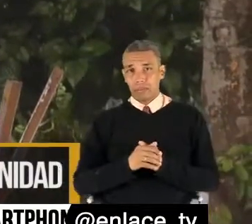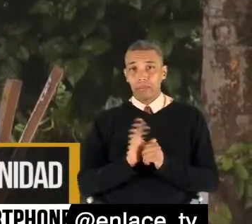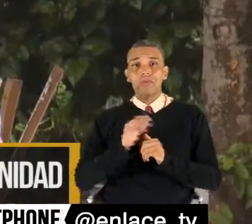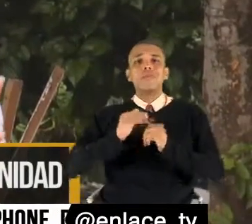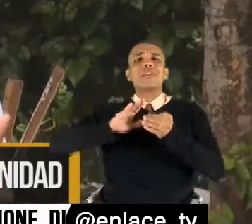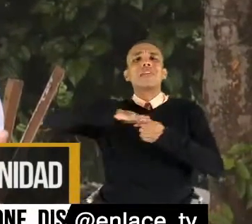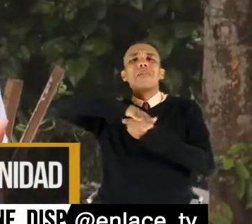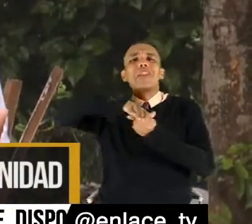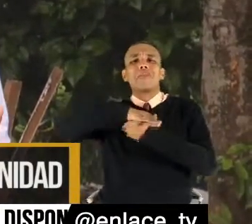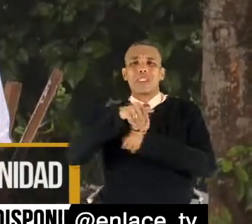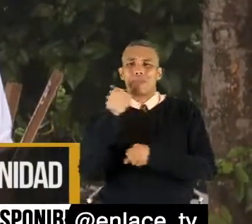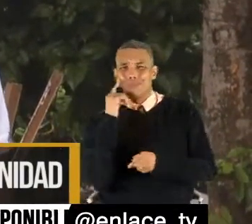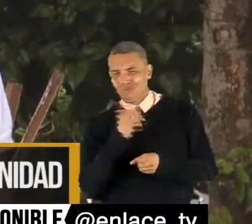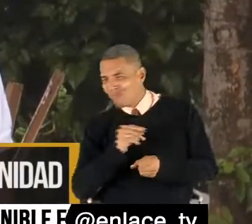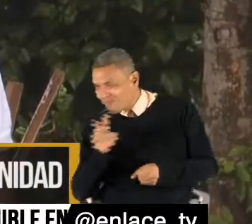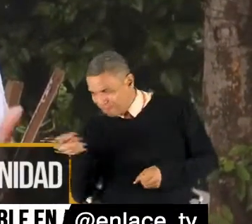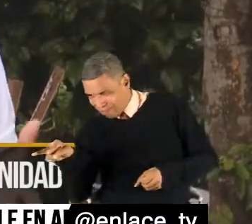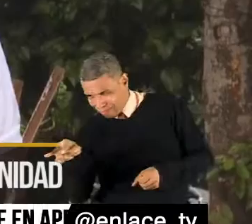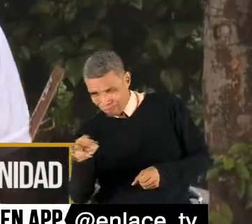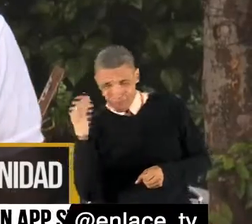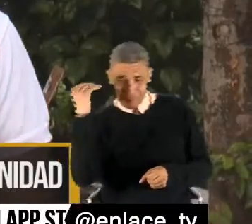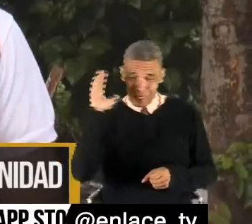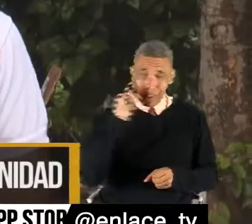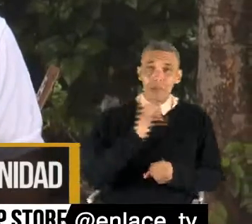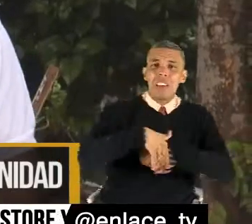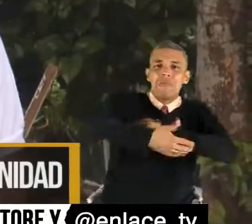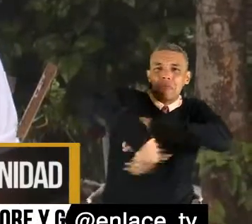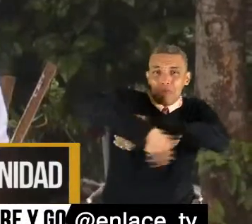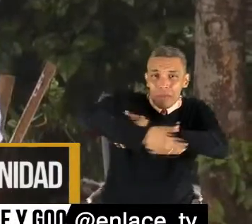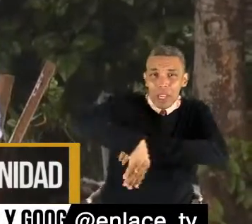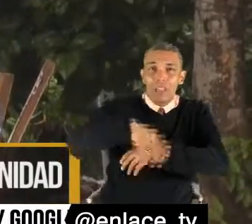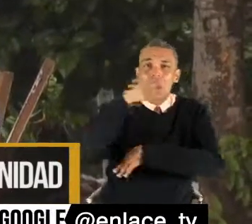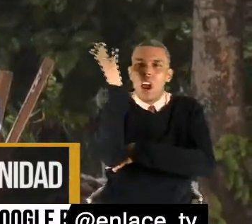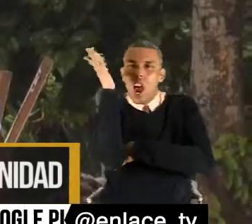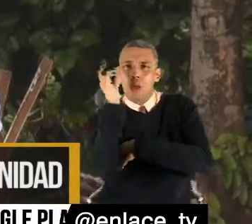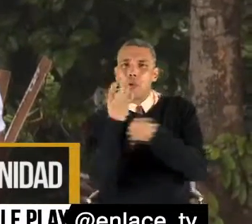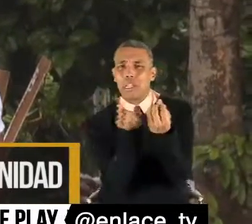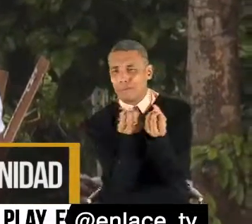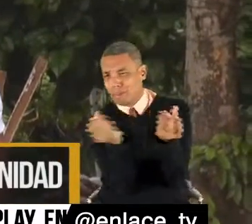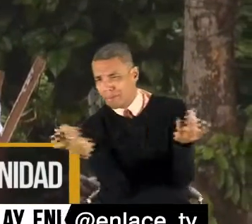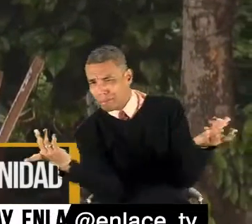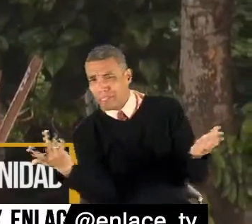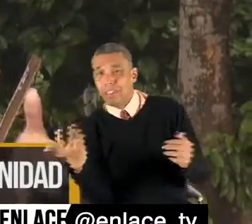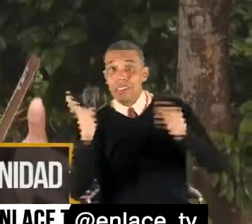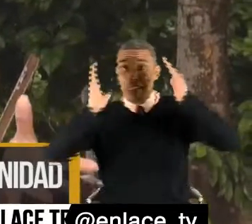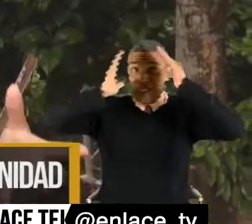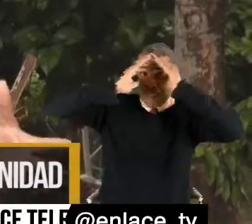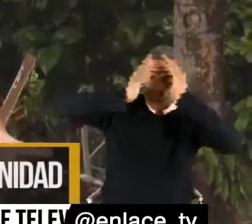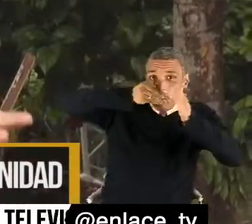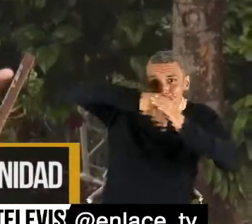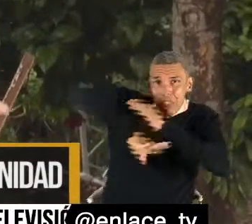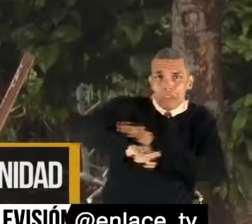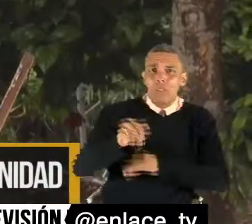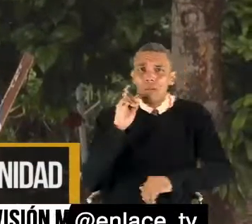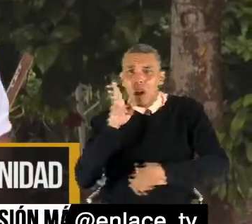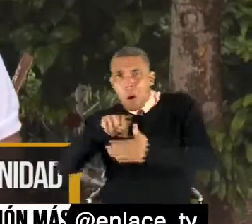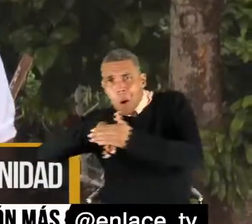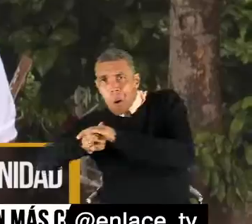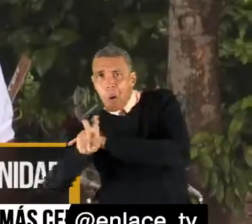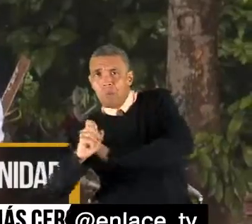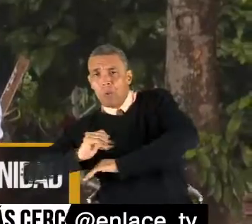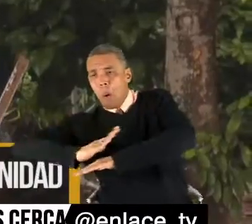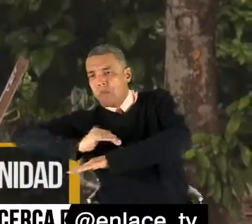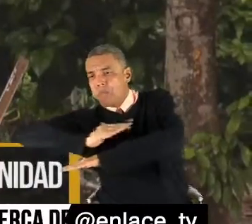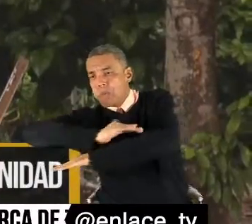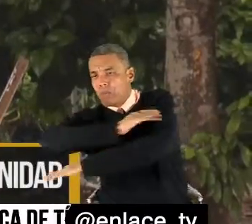las viviendas, paredes, árboles y hasta zonas verdes. Hacen un llamado a las autoridades competentes para que visiten el sector, ya que califican